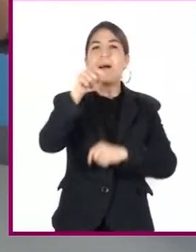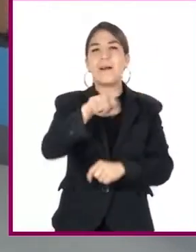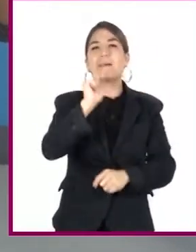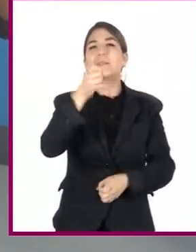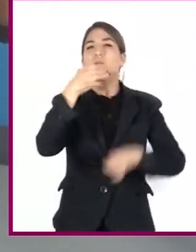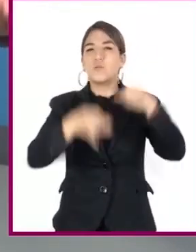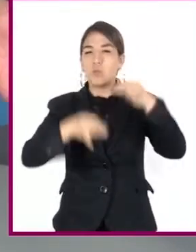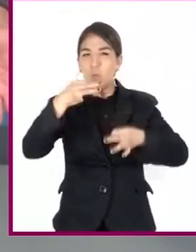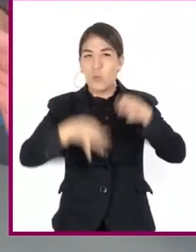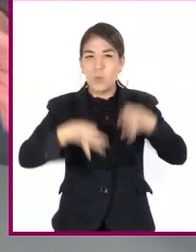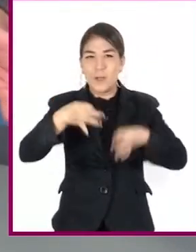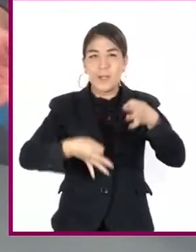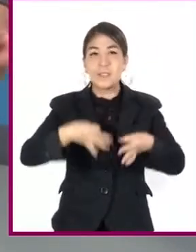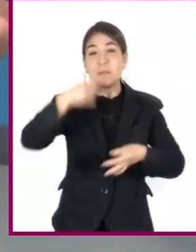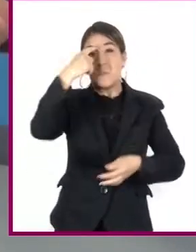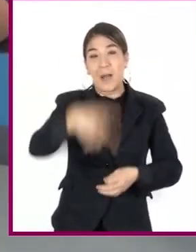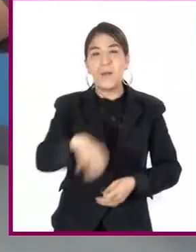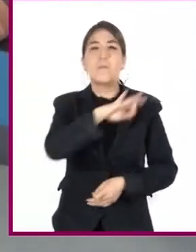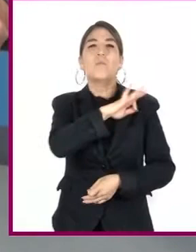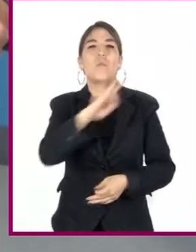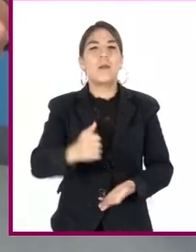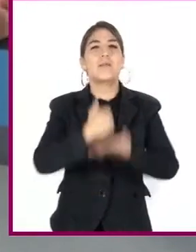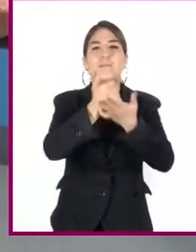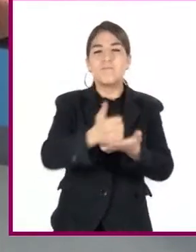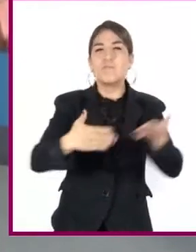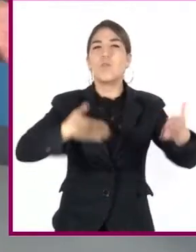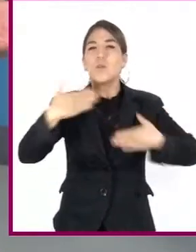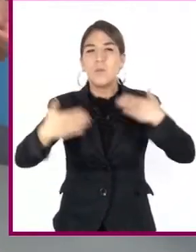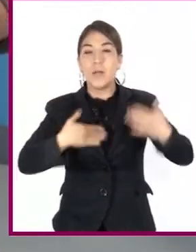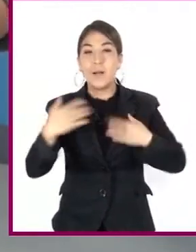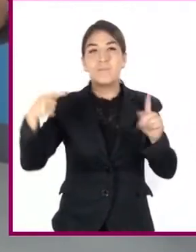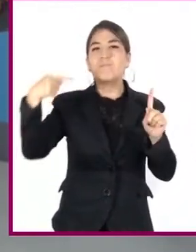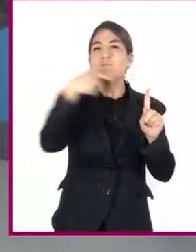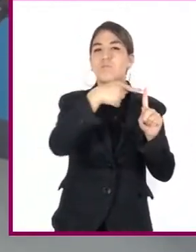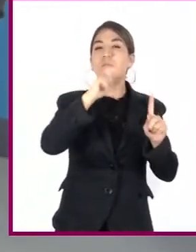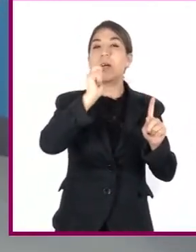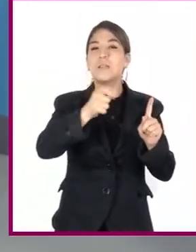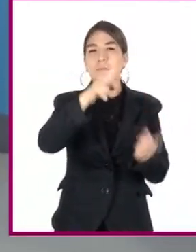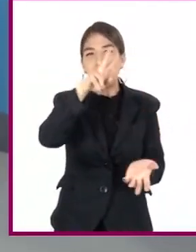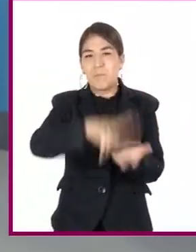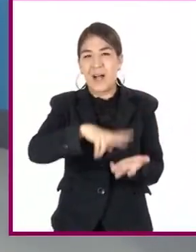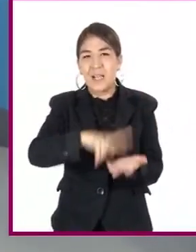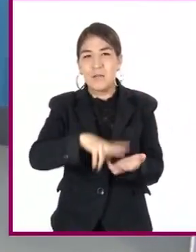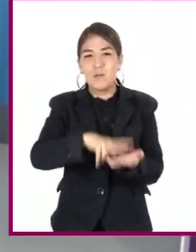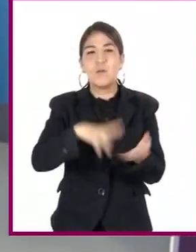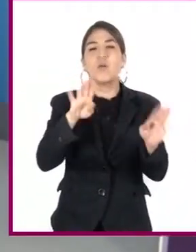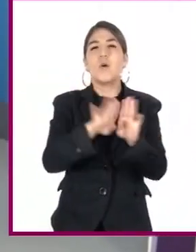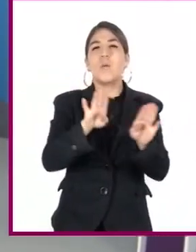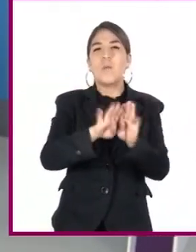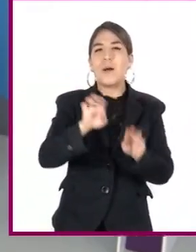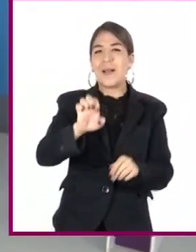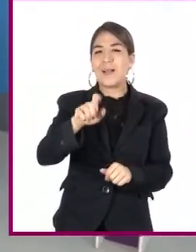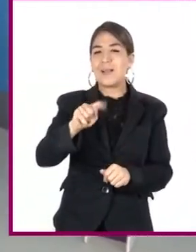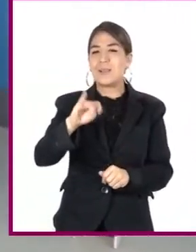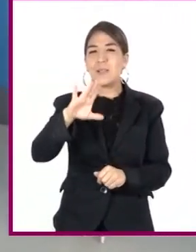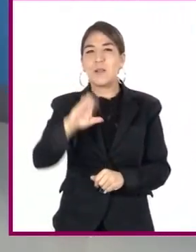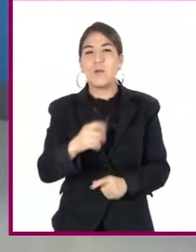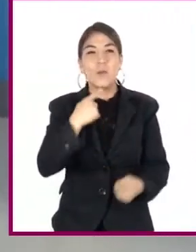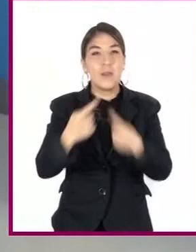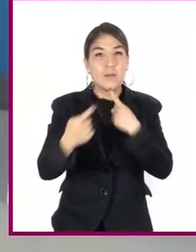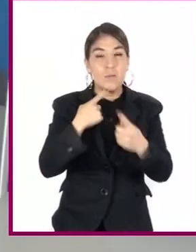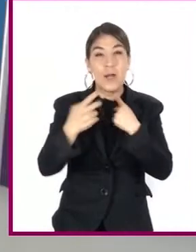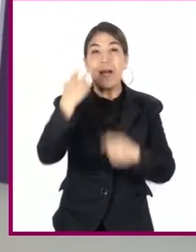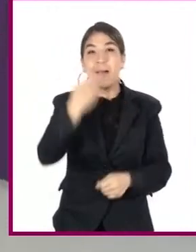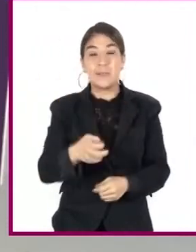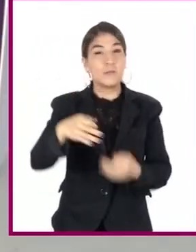jurídicos que garantizan la convivencia basada en valores democráticos. Es un tema muy interesante, porque si todas y